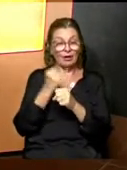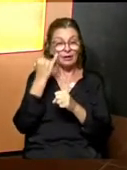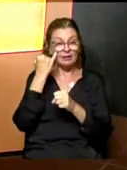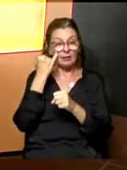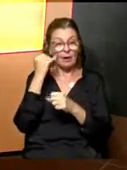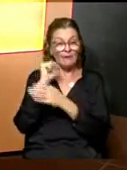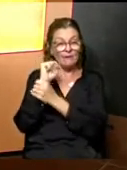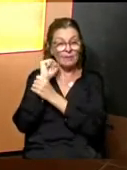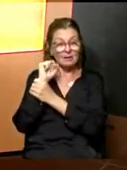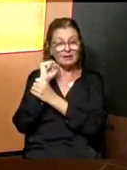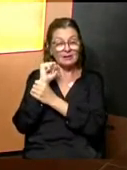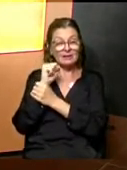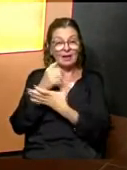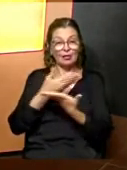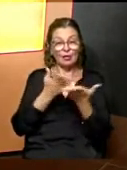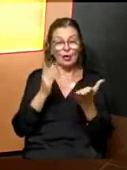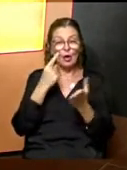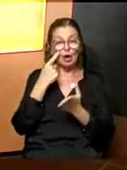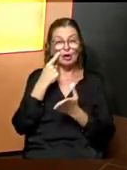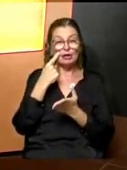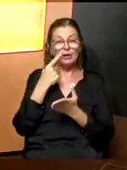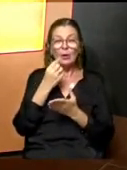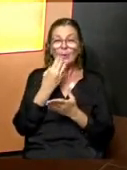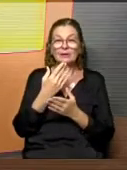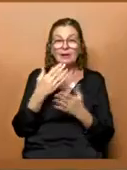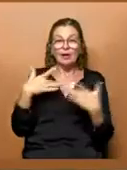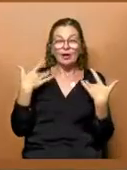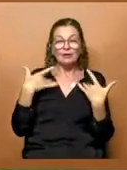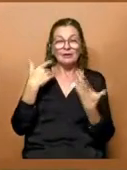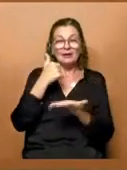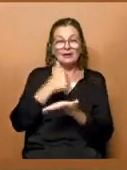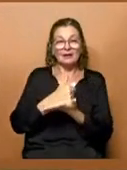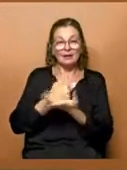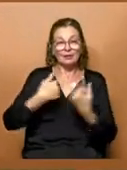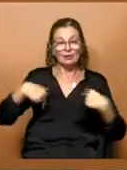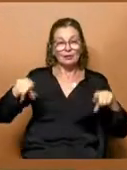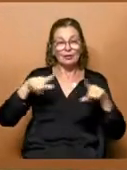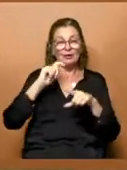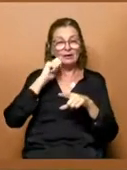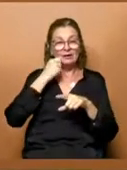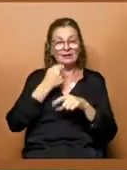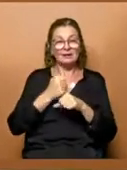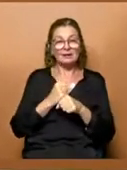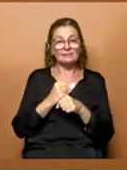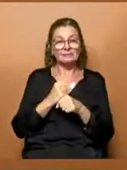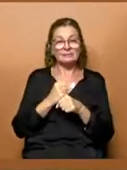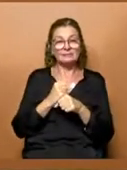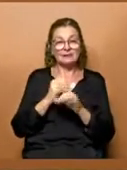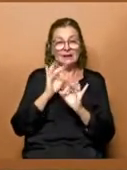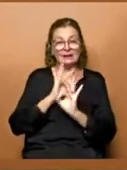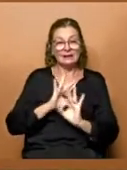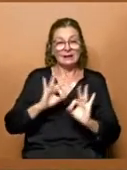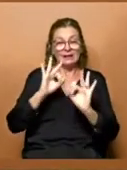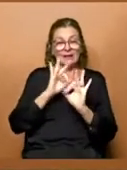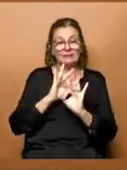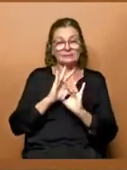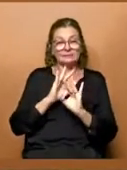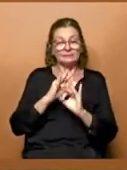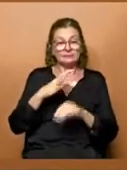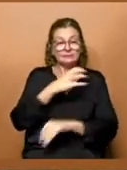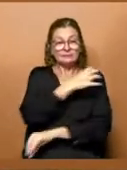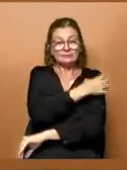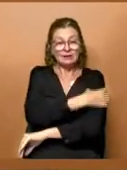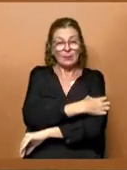feminista popular. Karina, ¿cómo estás? Muy bien, contenta de estar acá, rodeada de tanta gente linda. Y nada, la pobreza